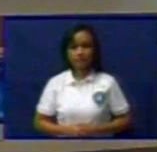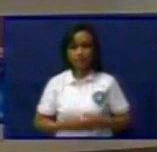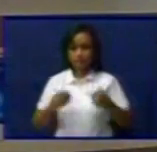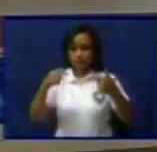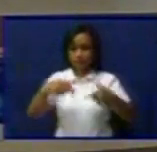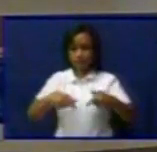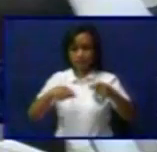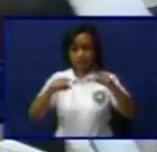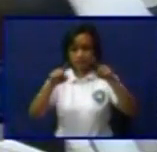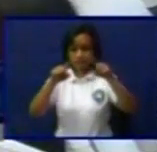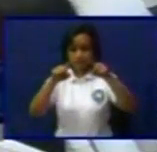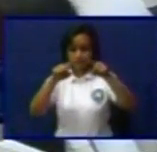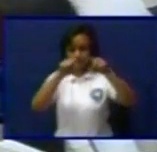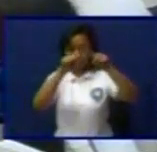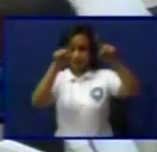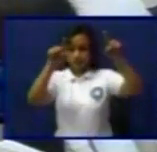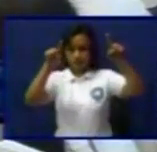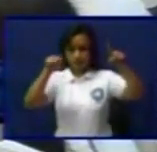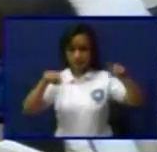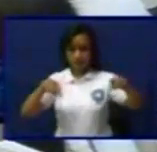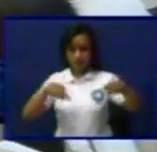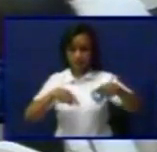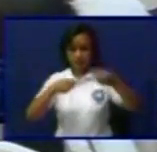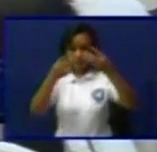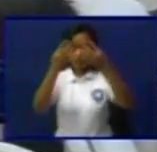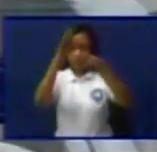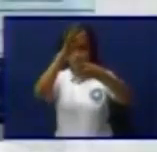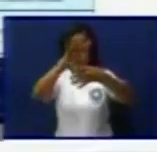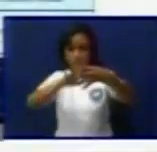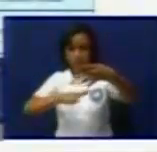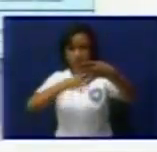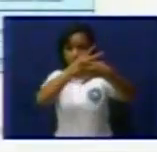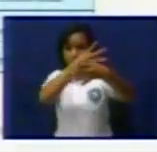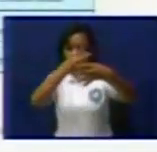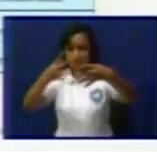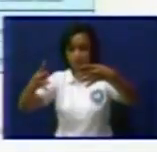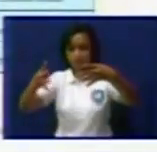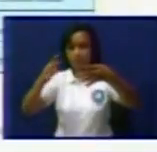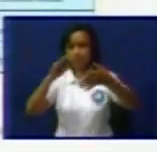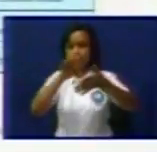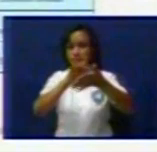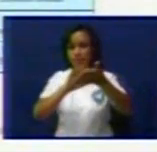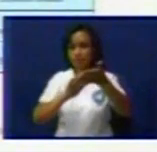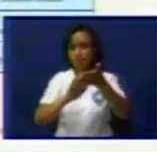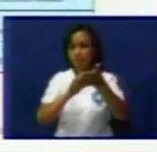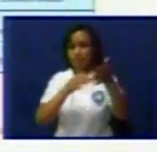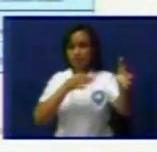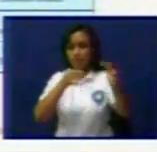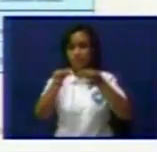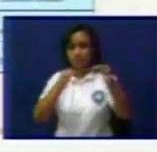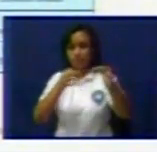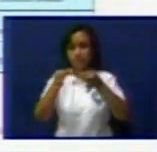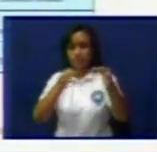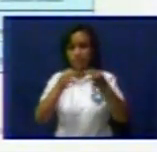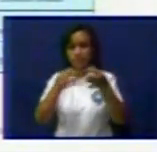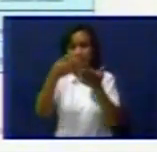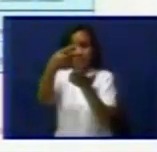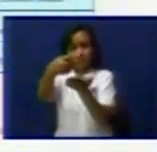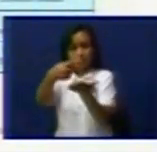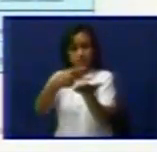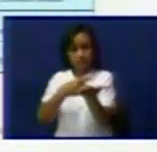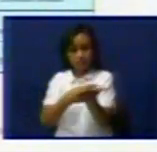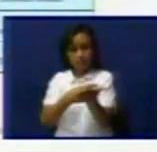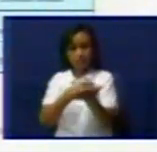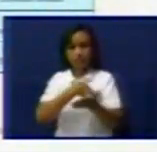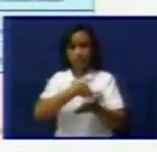Esta es una tabla de los recursos necesarios calculados para la realización del